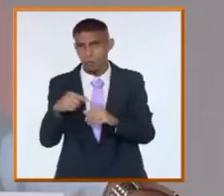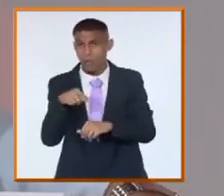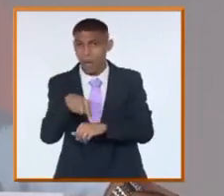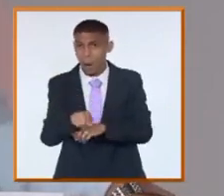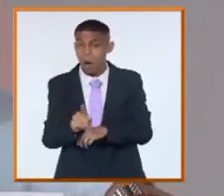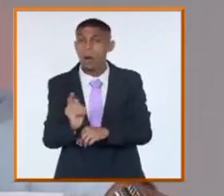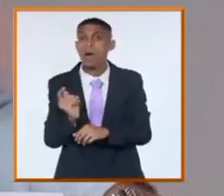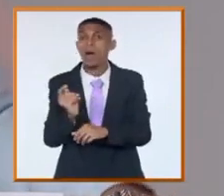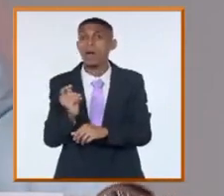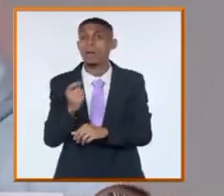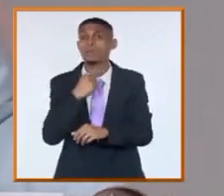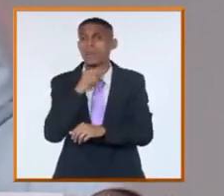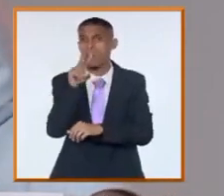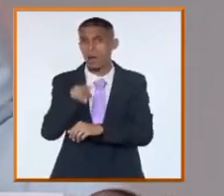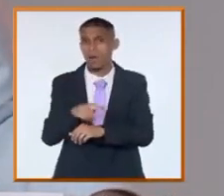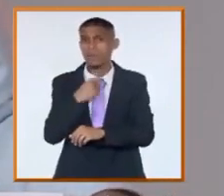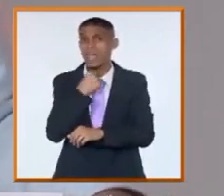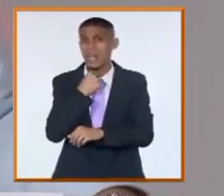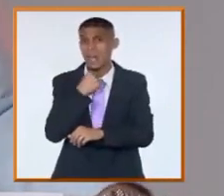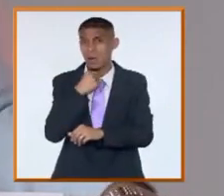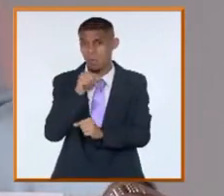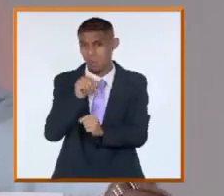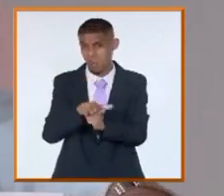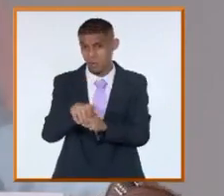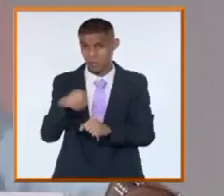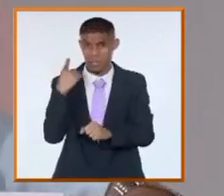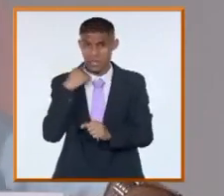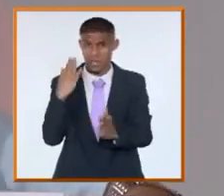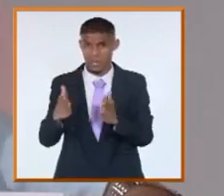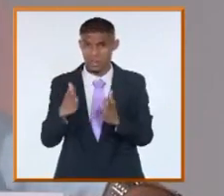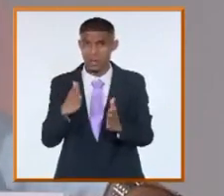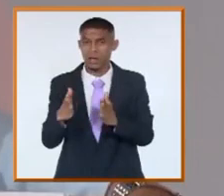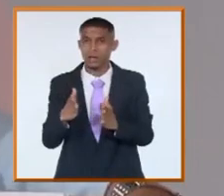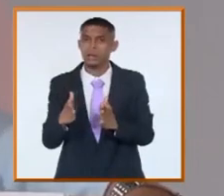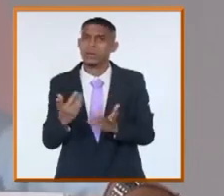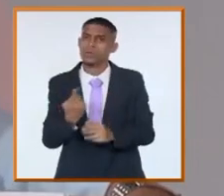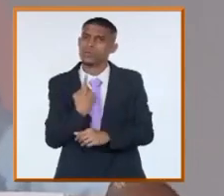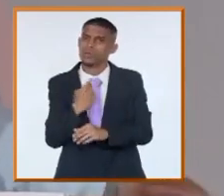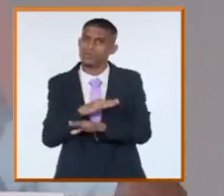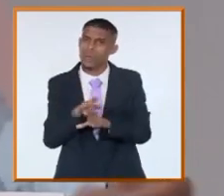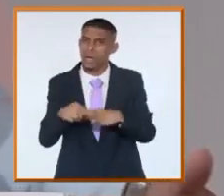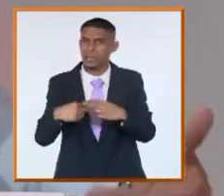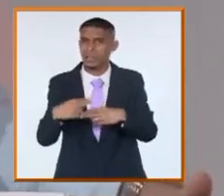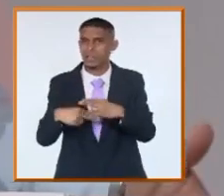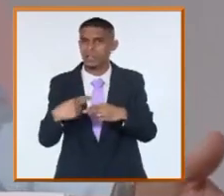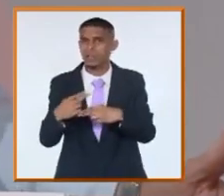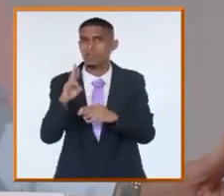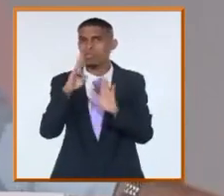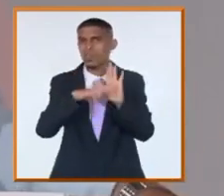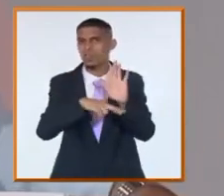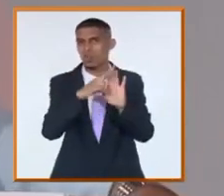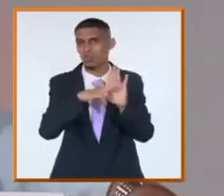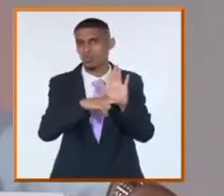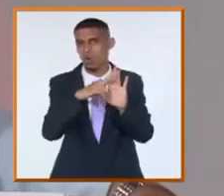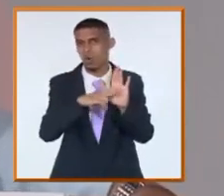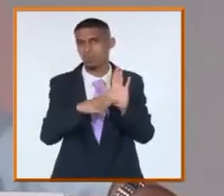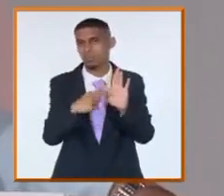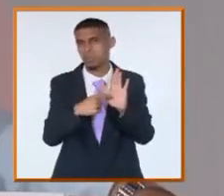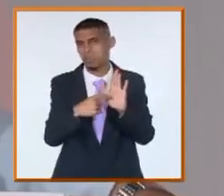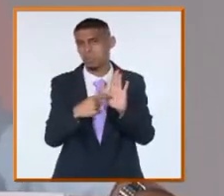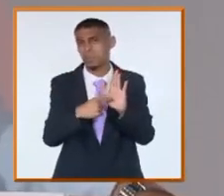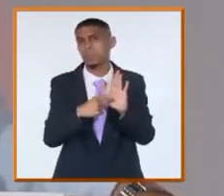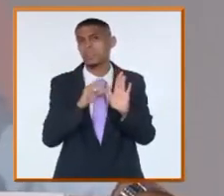registrando desde enero de este año nosotros ya pudimos hacer la la resolución que instrumentó